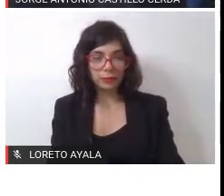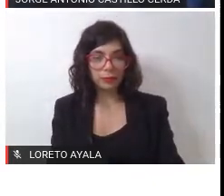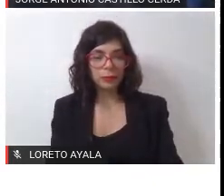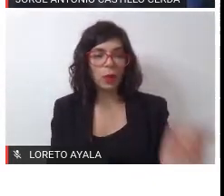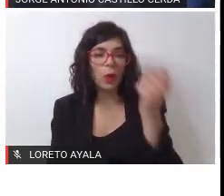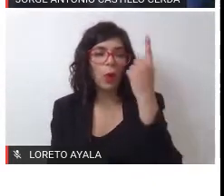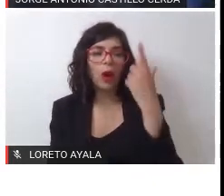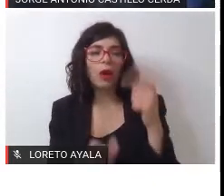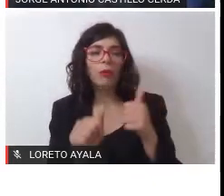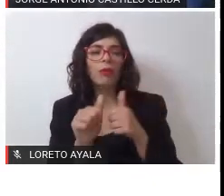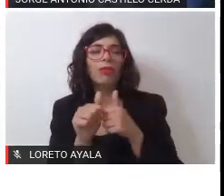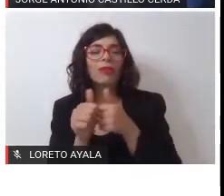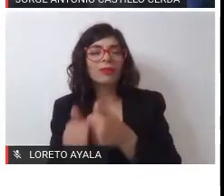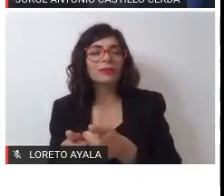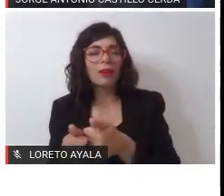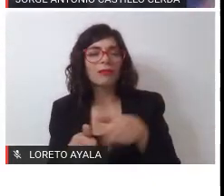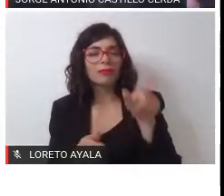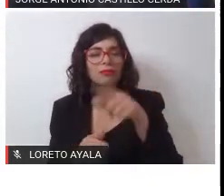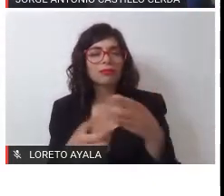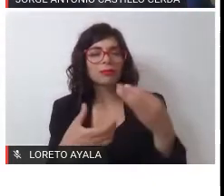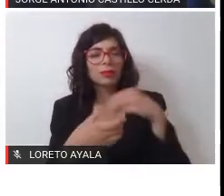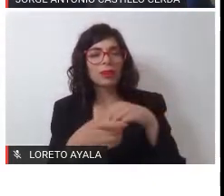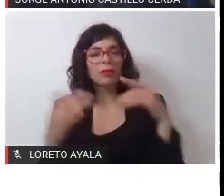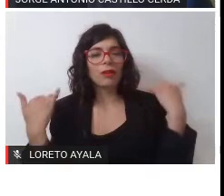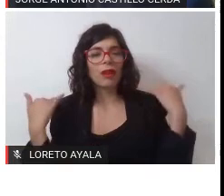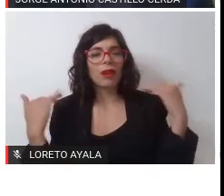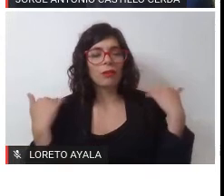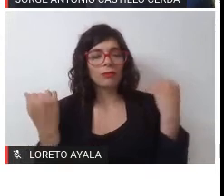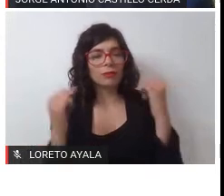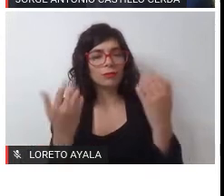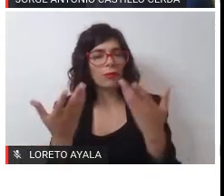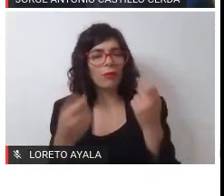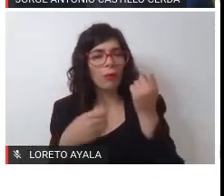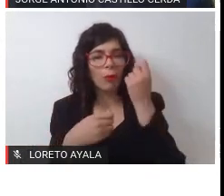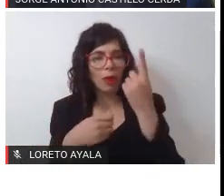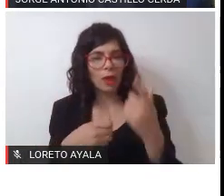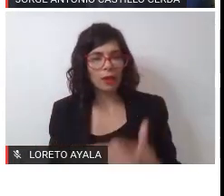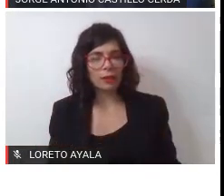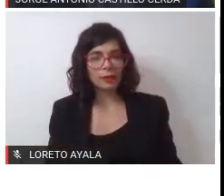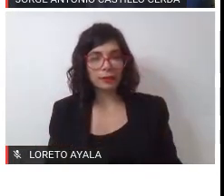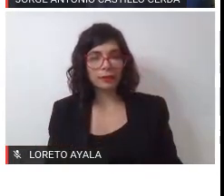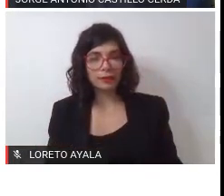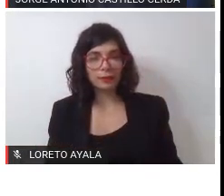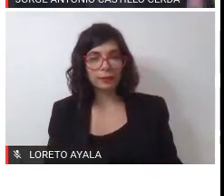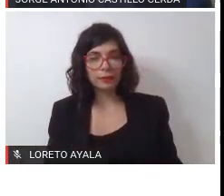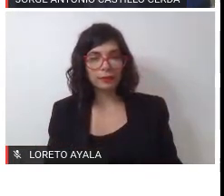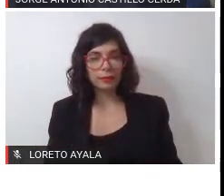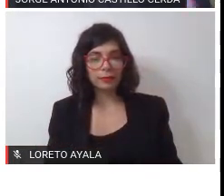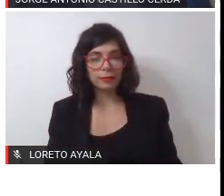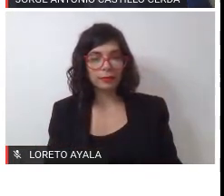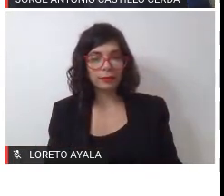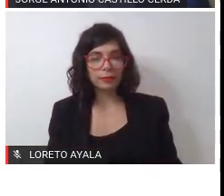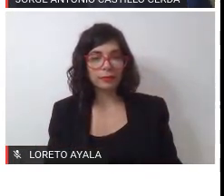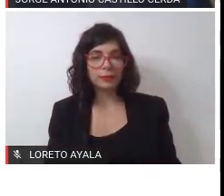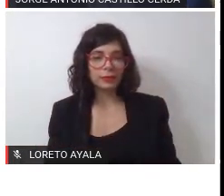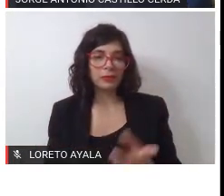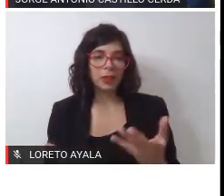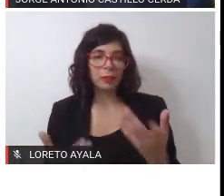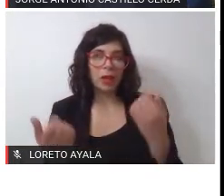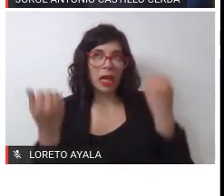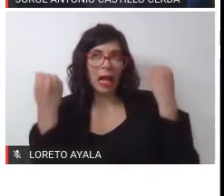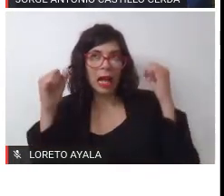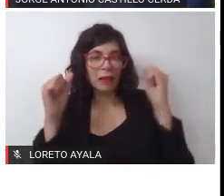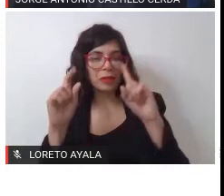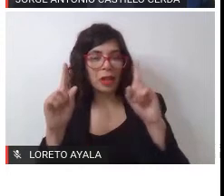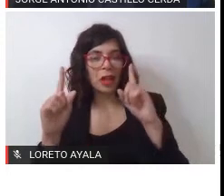Ya para ir cerrando. Bueno, esta es una de las fotos de las capacitaciones, encuentros más que capacitaciones,